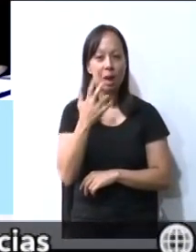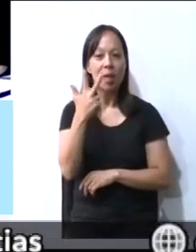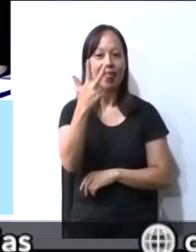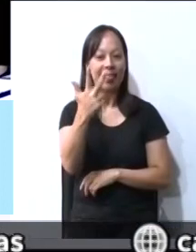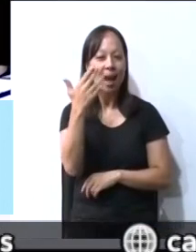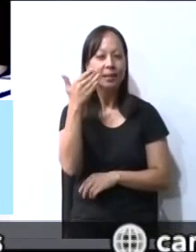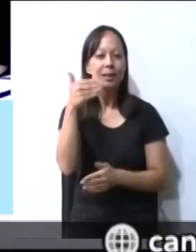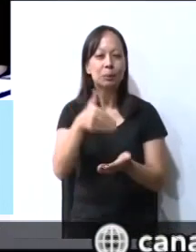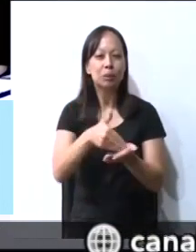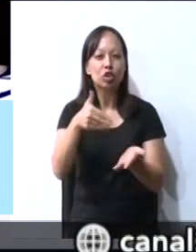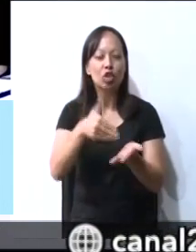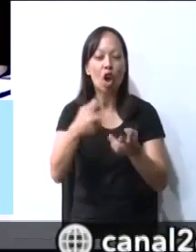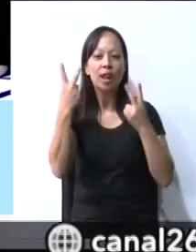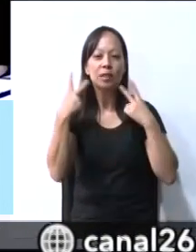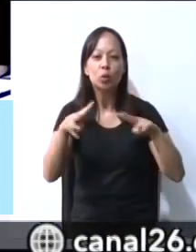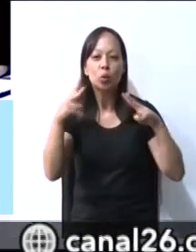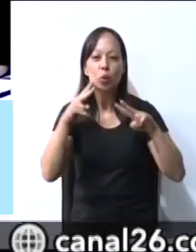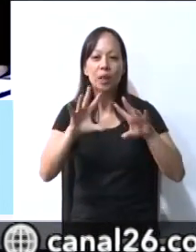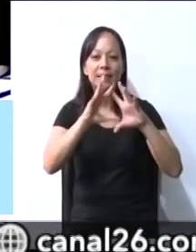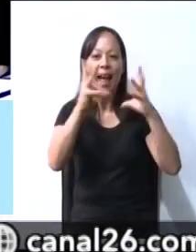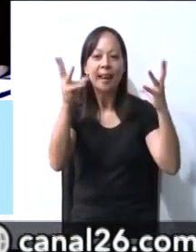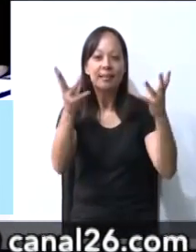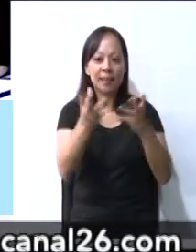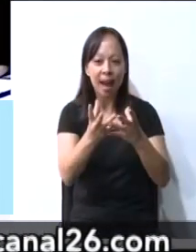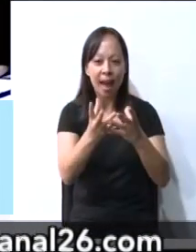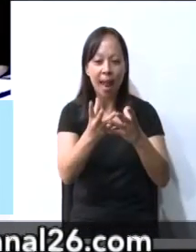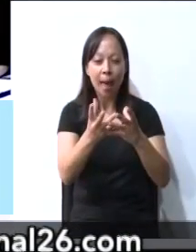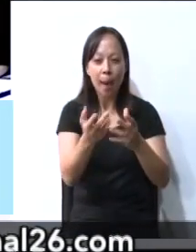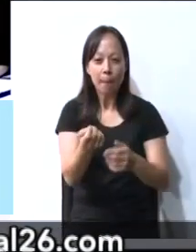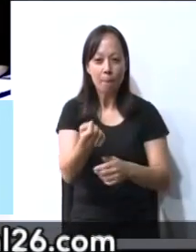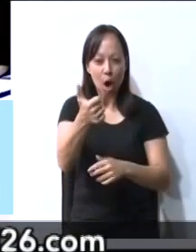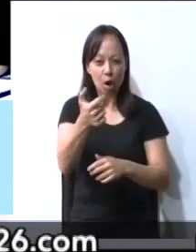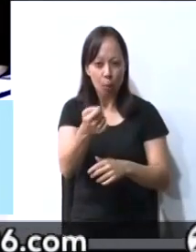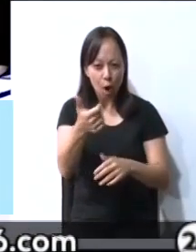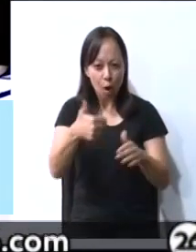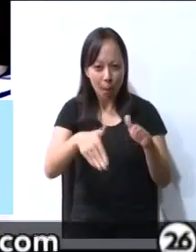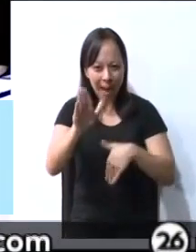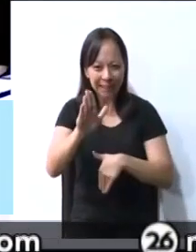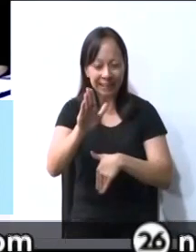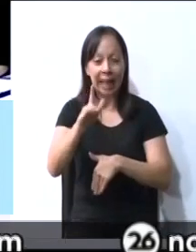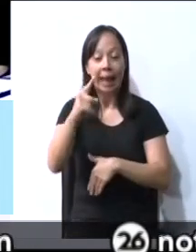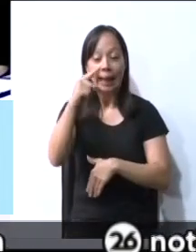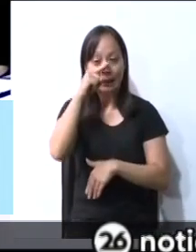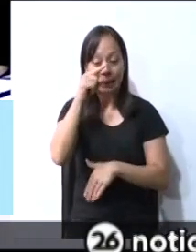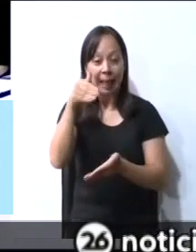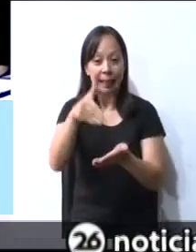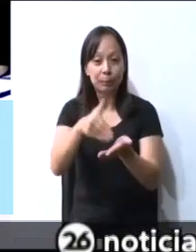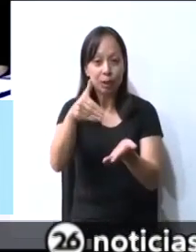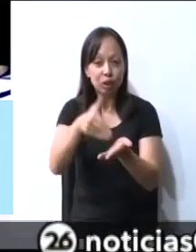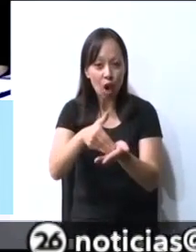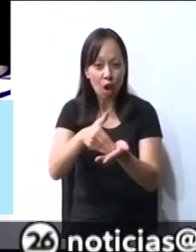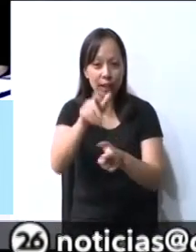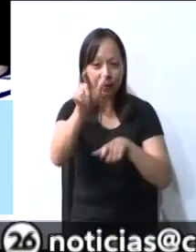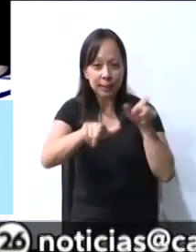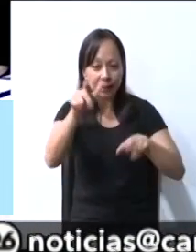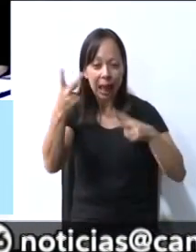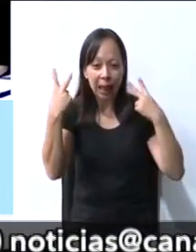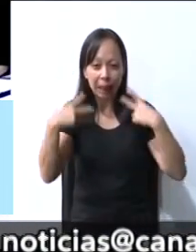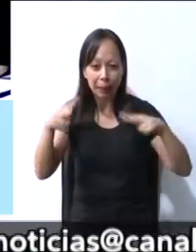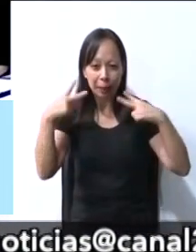turistas internacionales, casi 7 millones de turistas argentinos. Eso gracias al impulso que le dimos al sector, pero